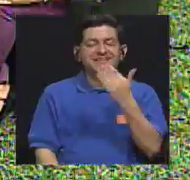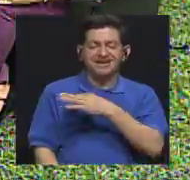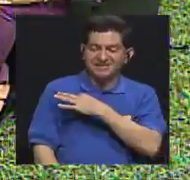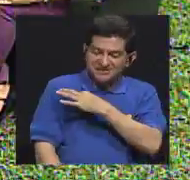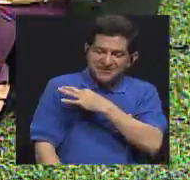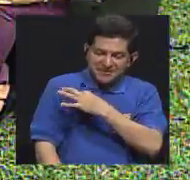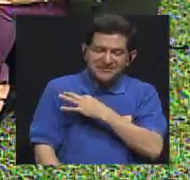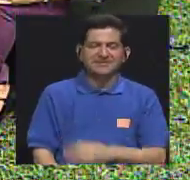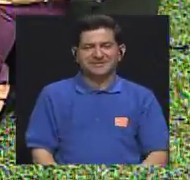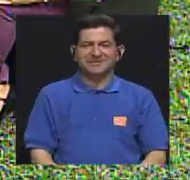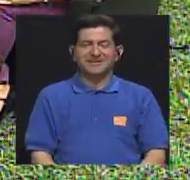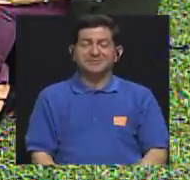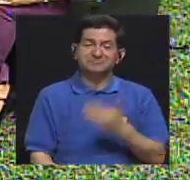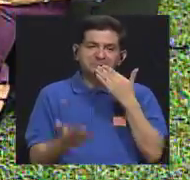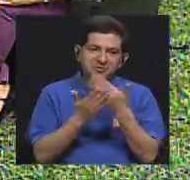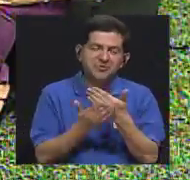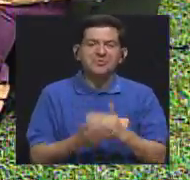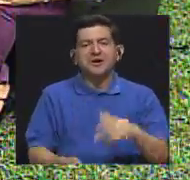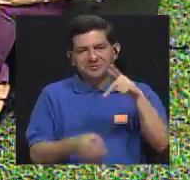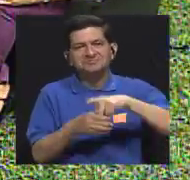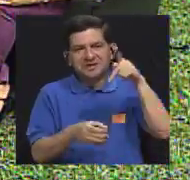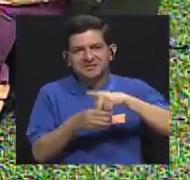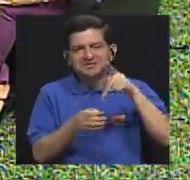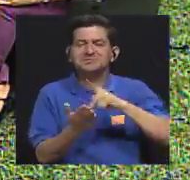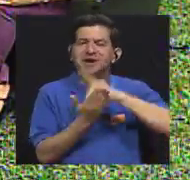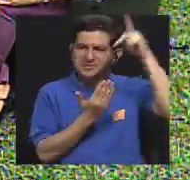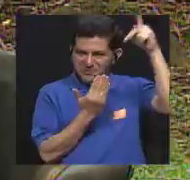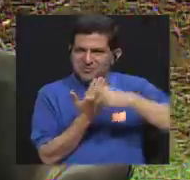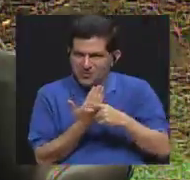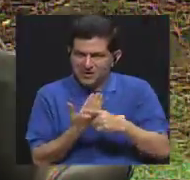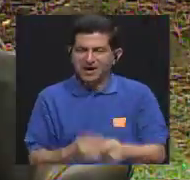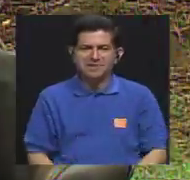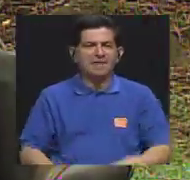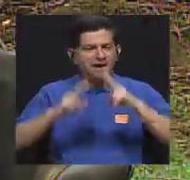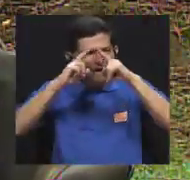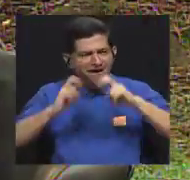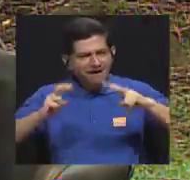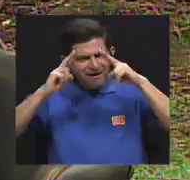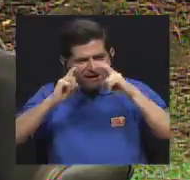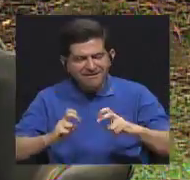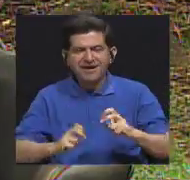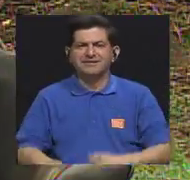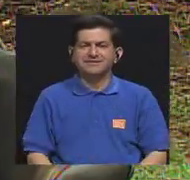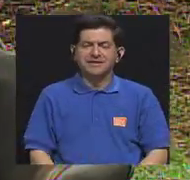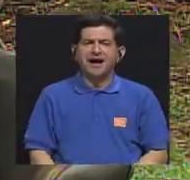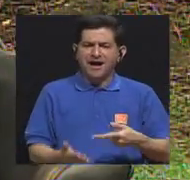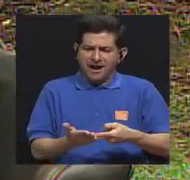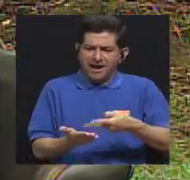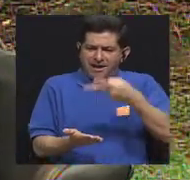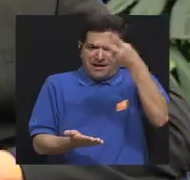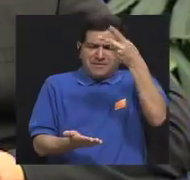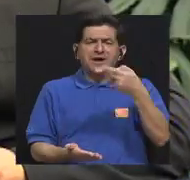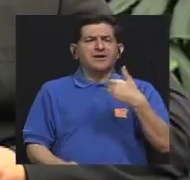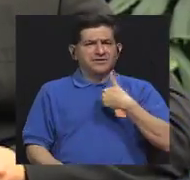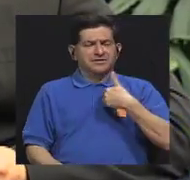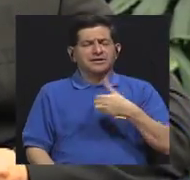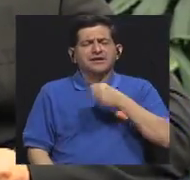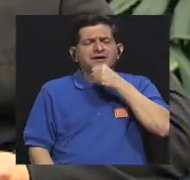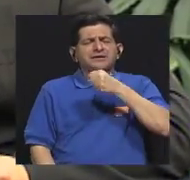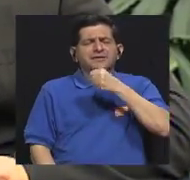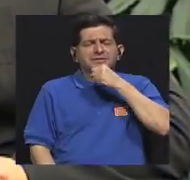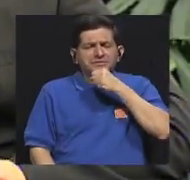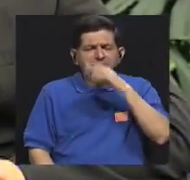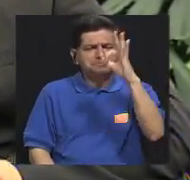aquí. Aquí también, qué bueno poder participar de un programa que trate de valorar lo que es el envejecer bien. Claro, y